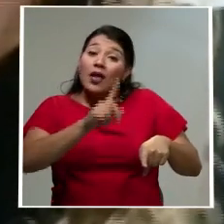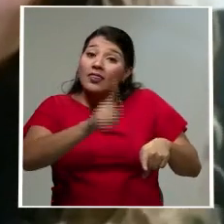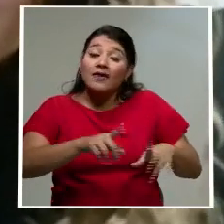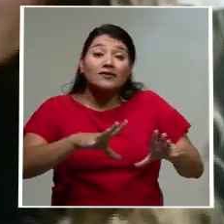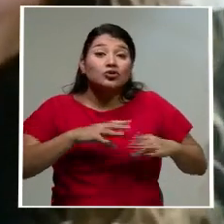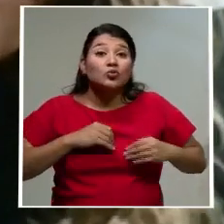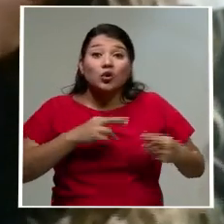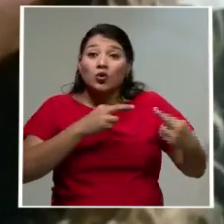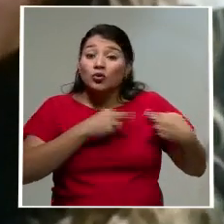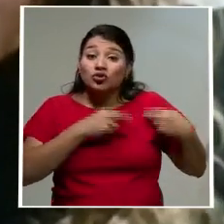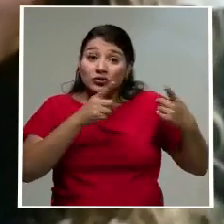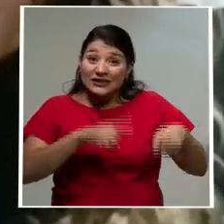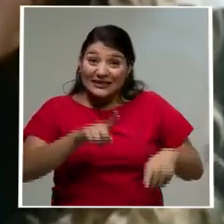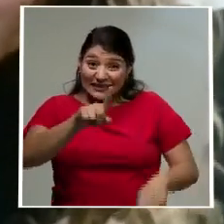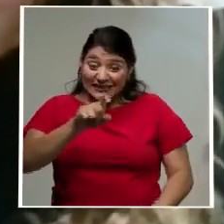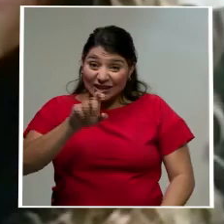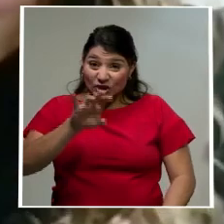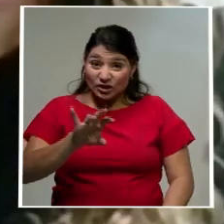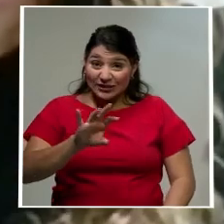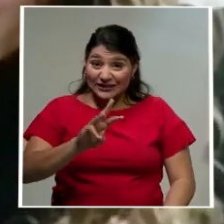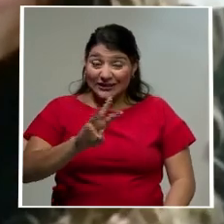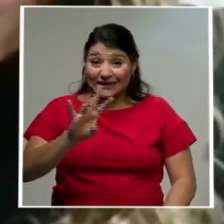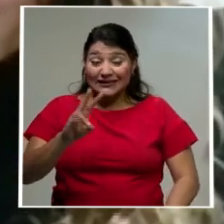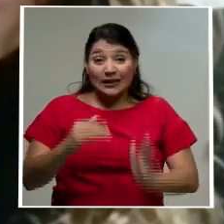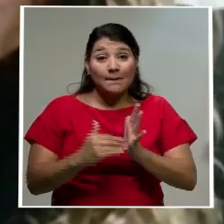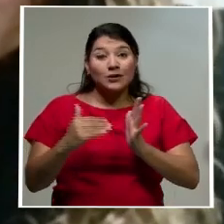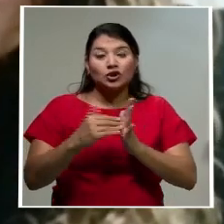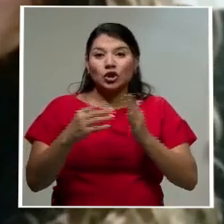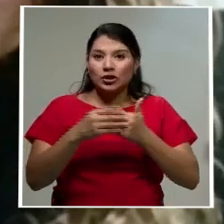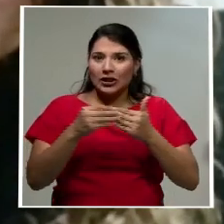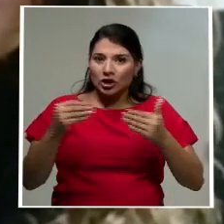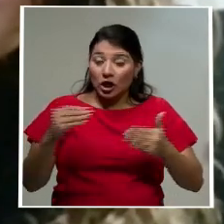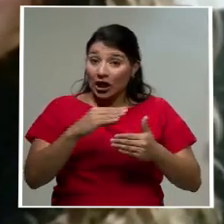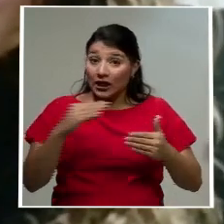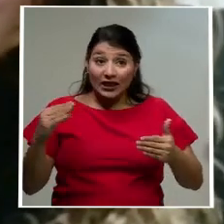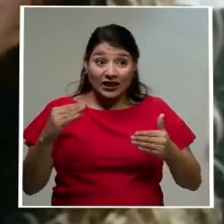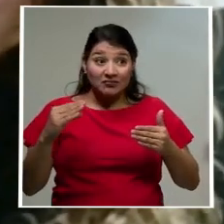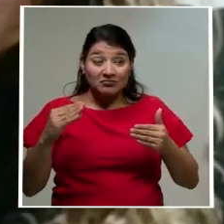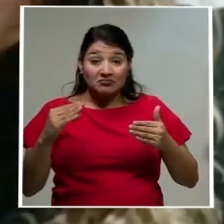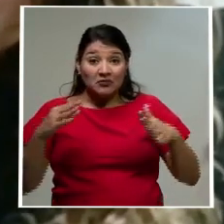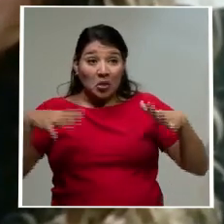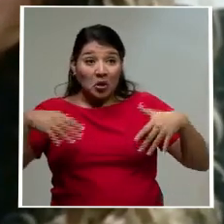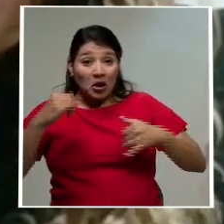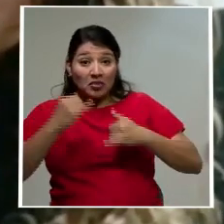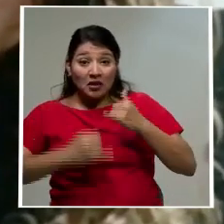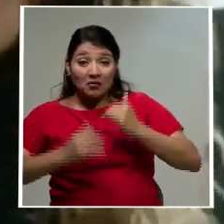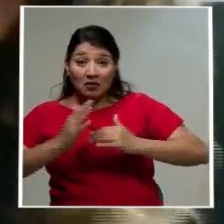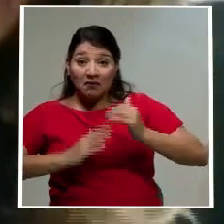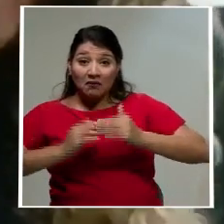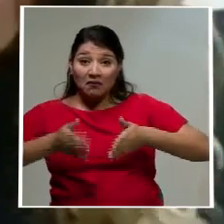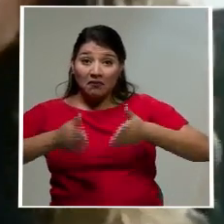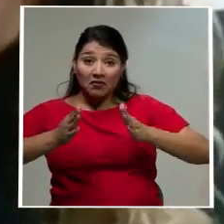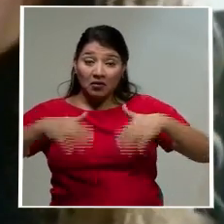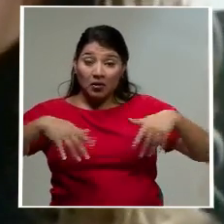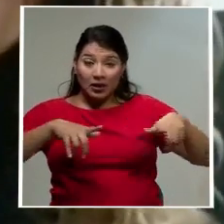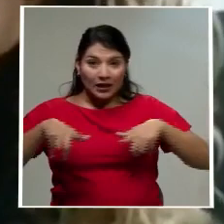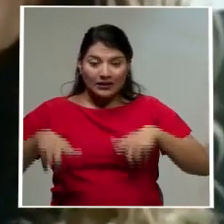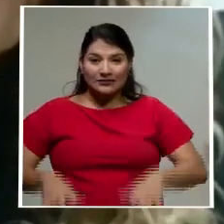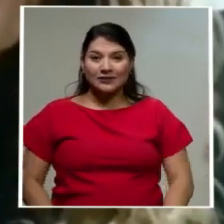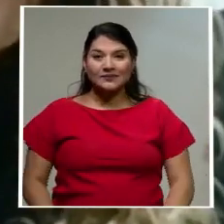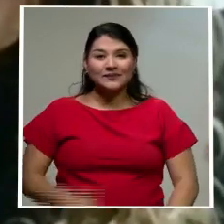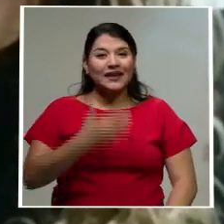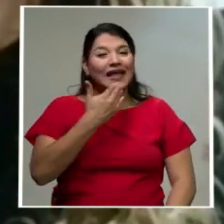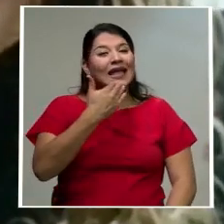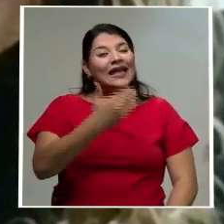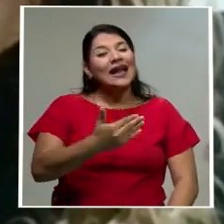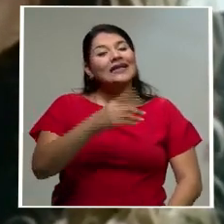pasó. 167 millones de dólares y todavía la infraestructura educativa no está lista.